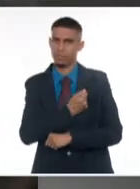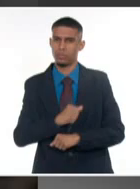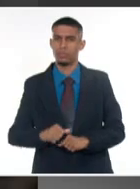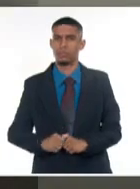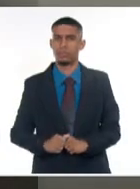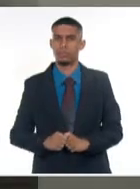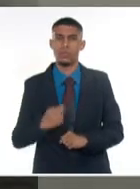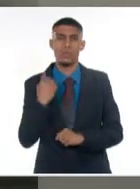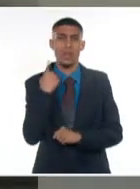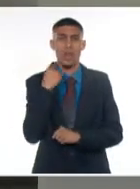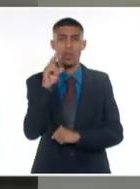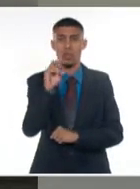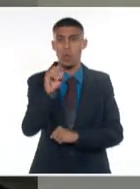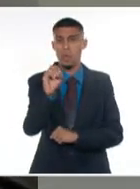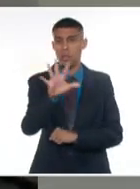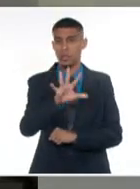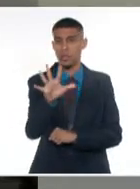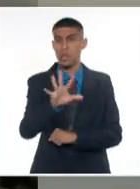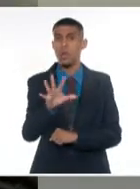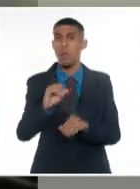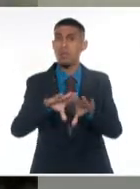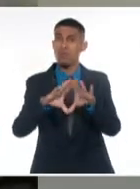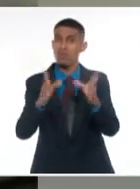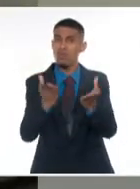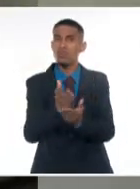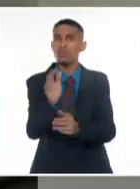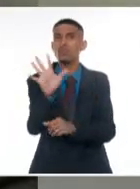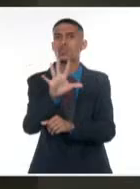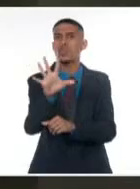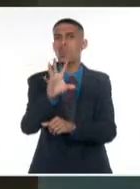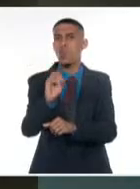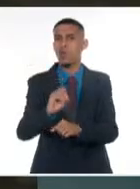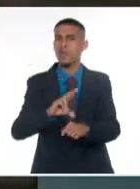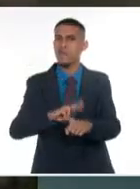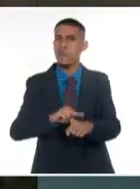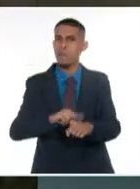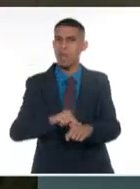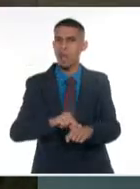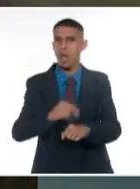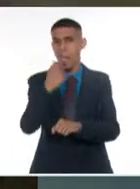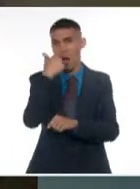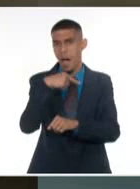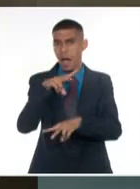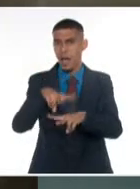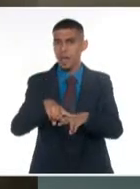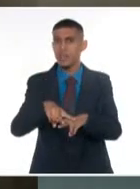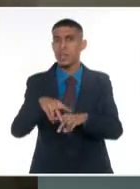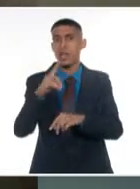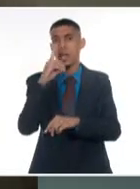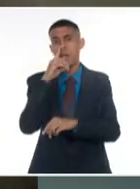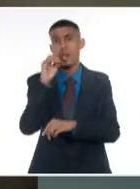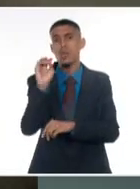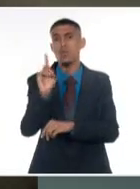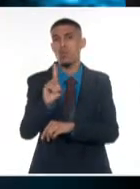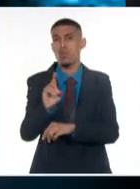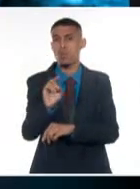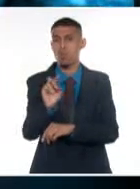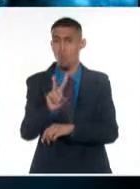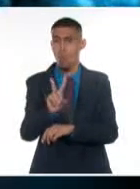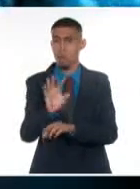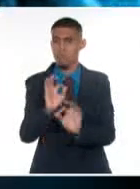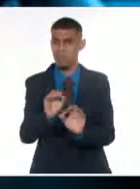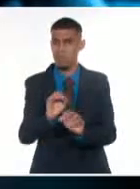En 2005 se han notificado en el mundo 50 casos humanos de gripe AH1N2V, pero ninguno de ellos está